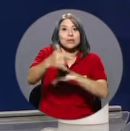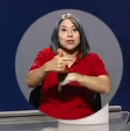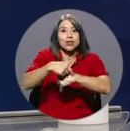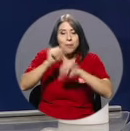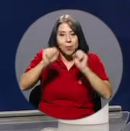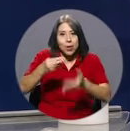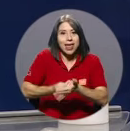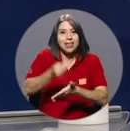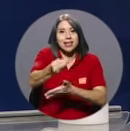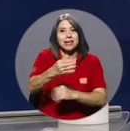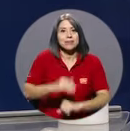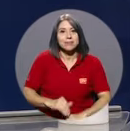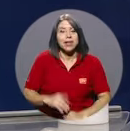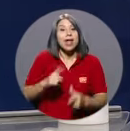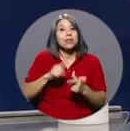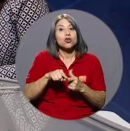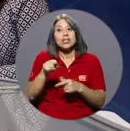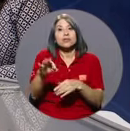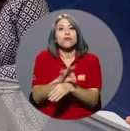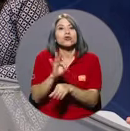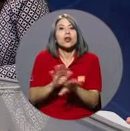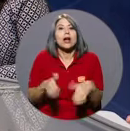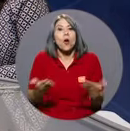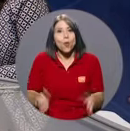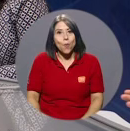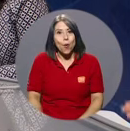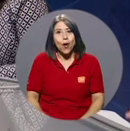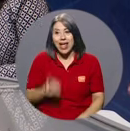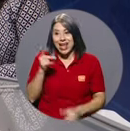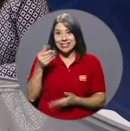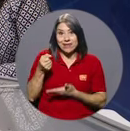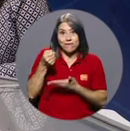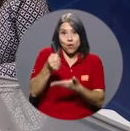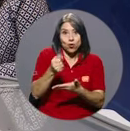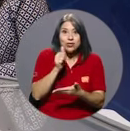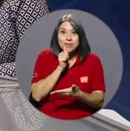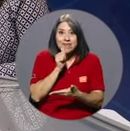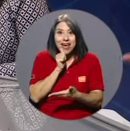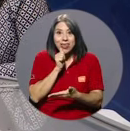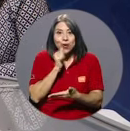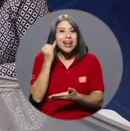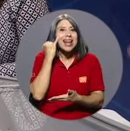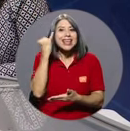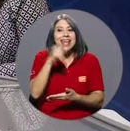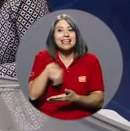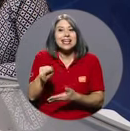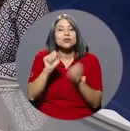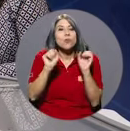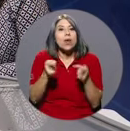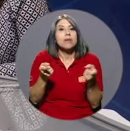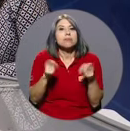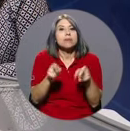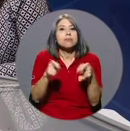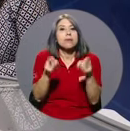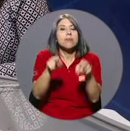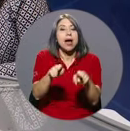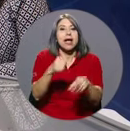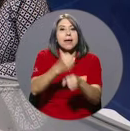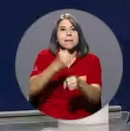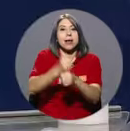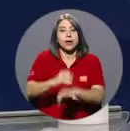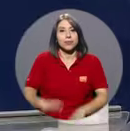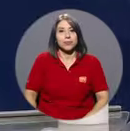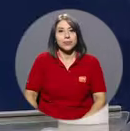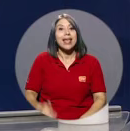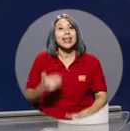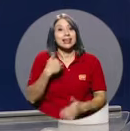él puede adquirir ese fondo. Bueno, ¿cómo funciona esto? Es que al último ese fondo es un fondo privado y la idea es que esto empiece a generar, pues básicamente,